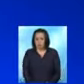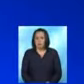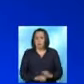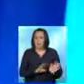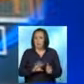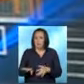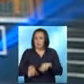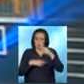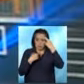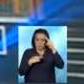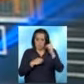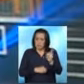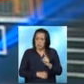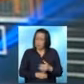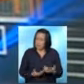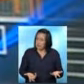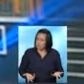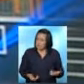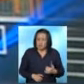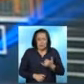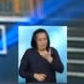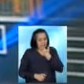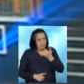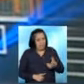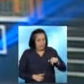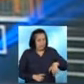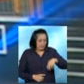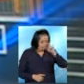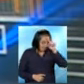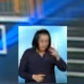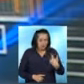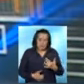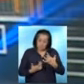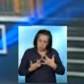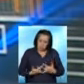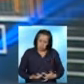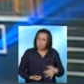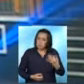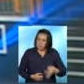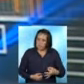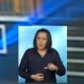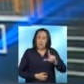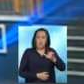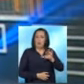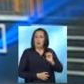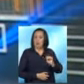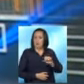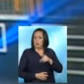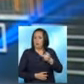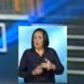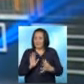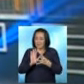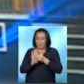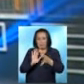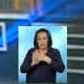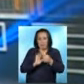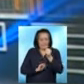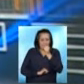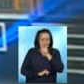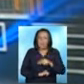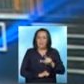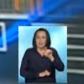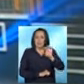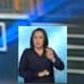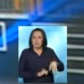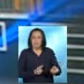Vamos con una noticia que no es ajena a lo que está ocurriendo en nuestro país. Es muy triste en realidad. Luis Huaraca Ángeles, el imitador de Luis Miguel, que